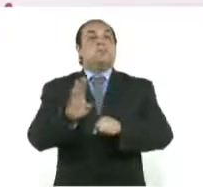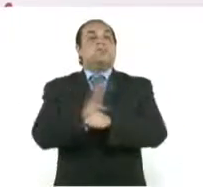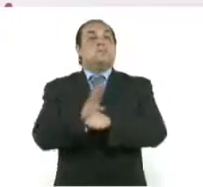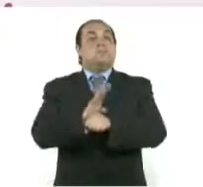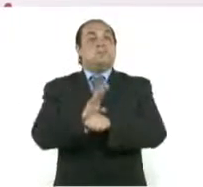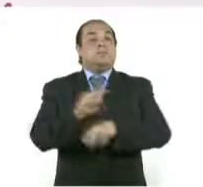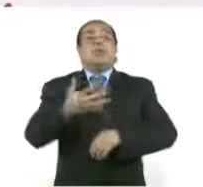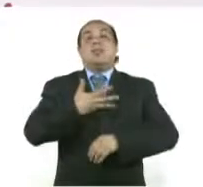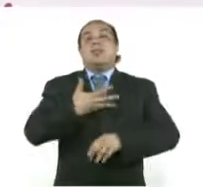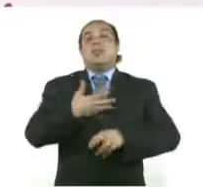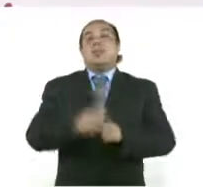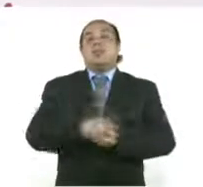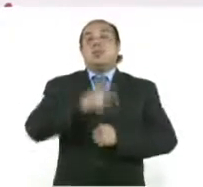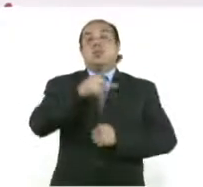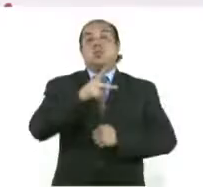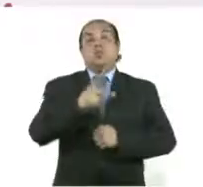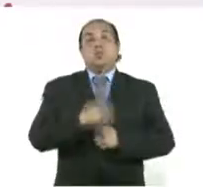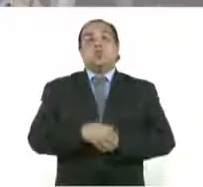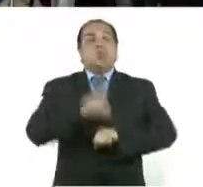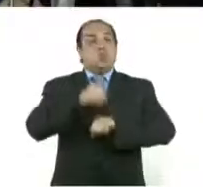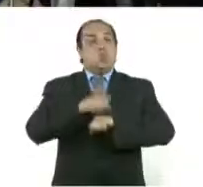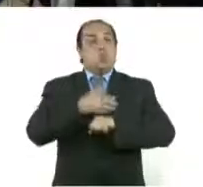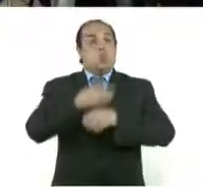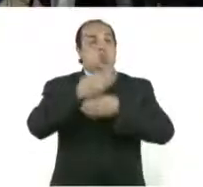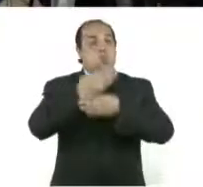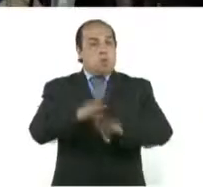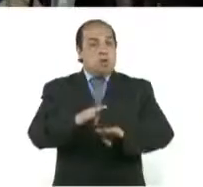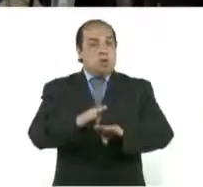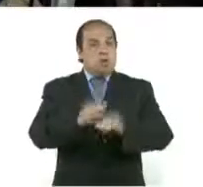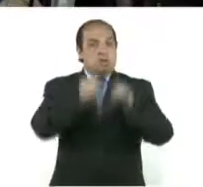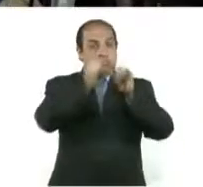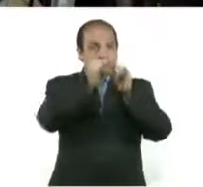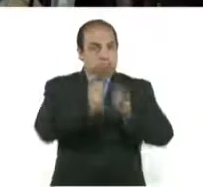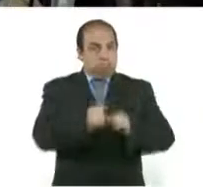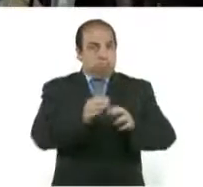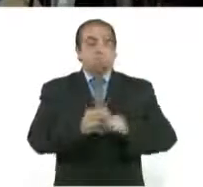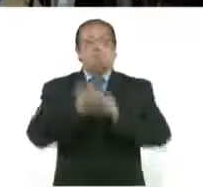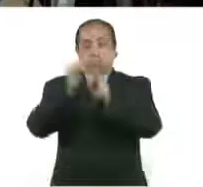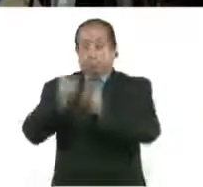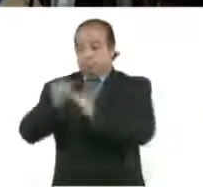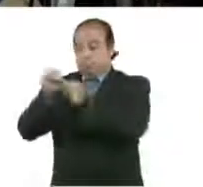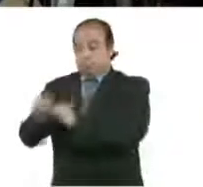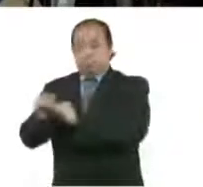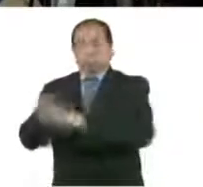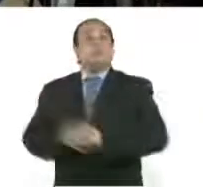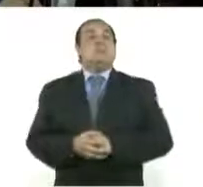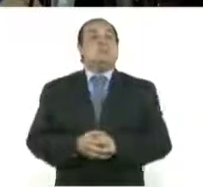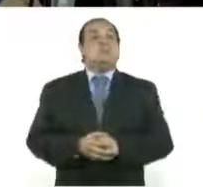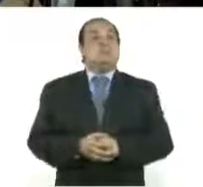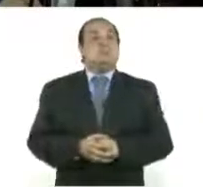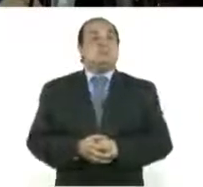sus cuentas de manera individual. Y a partir de ahí, ustedes van a poder